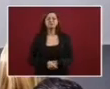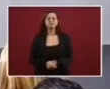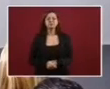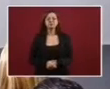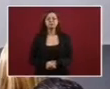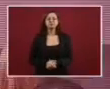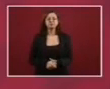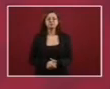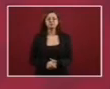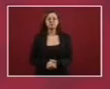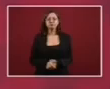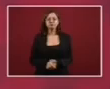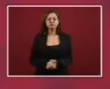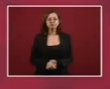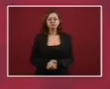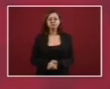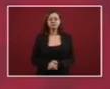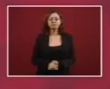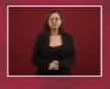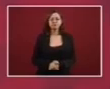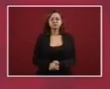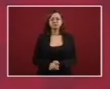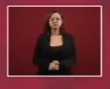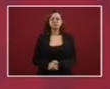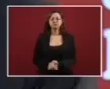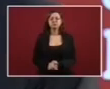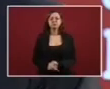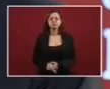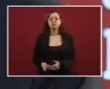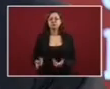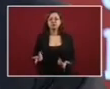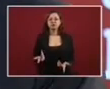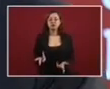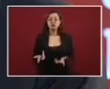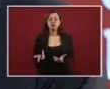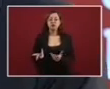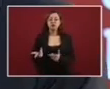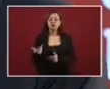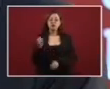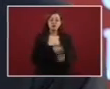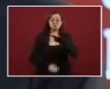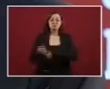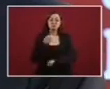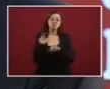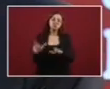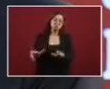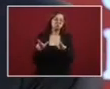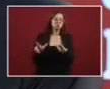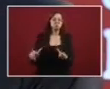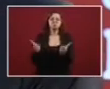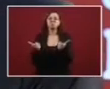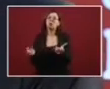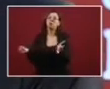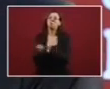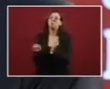que ya no puedan cuando nadie impuestos a los potentados